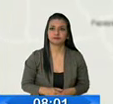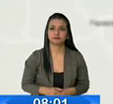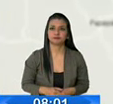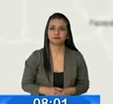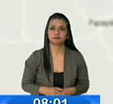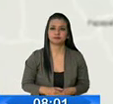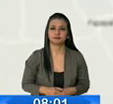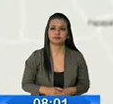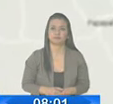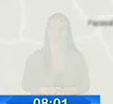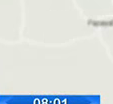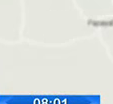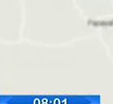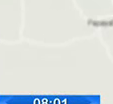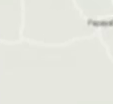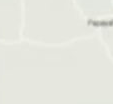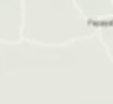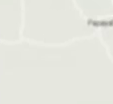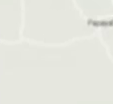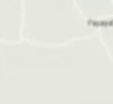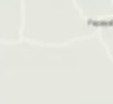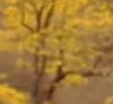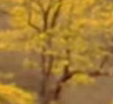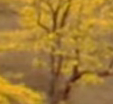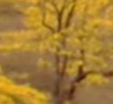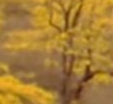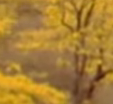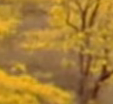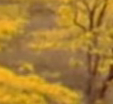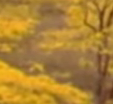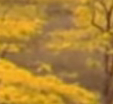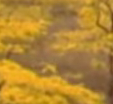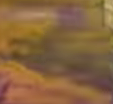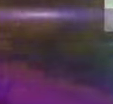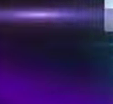En Loja, informó Marcela Constante Brito.